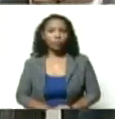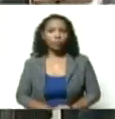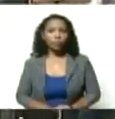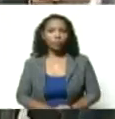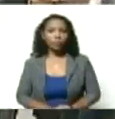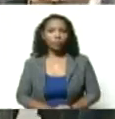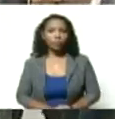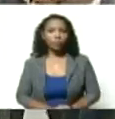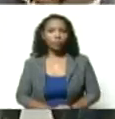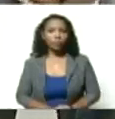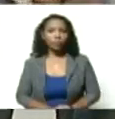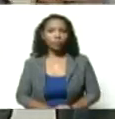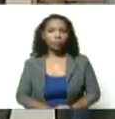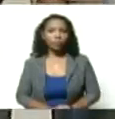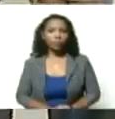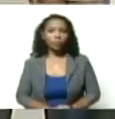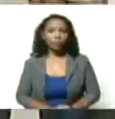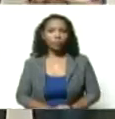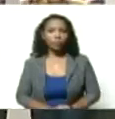fir,